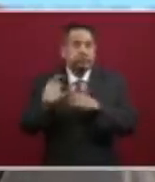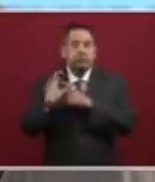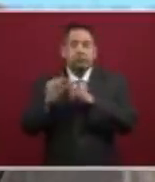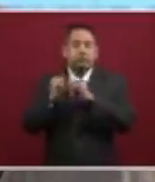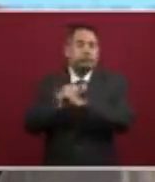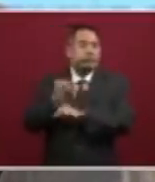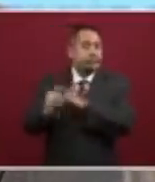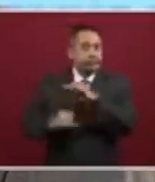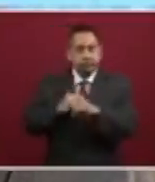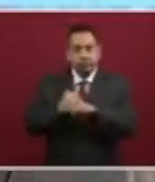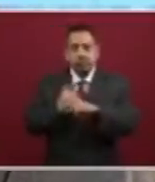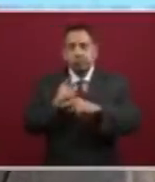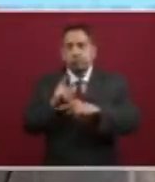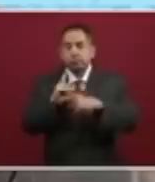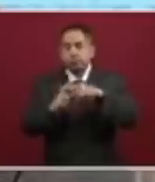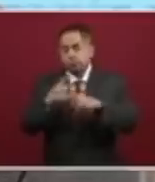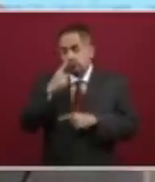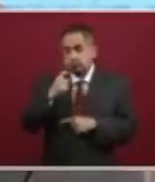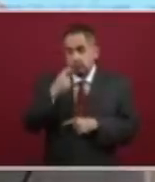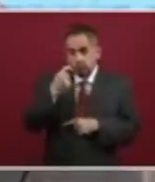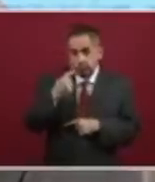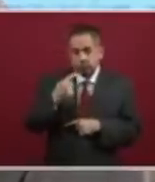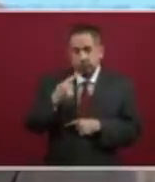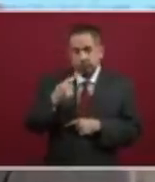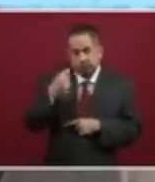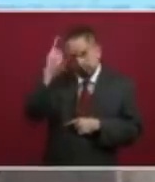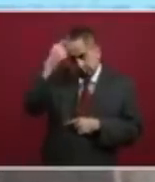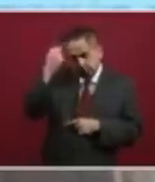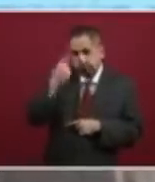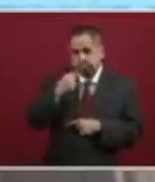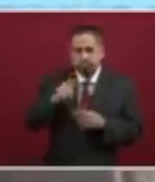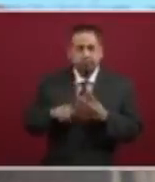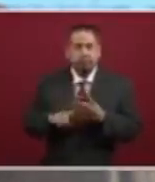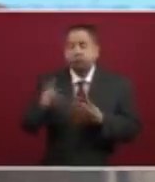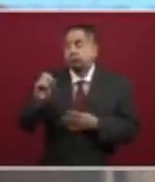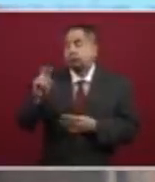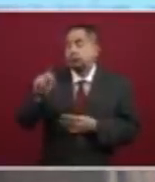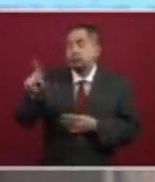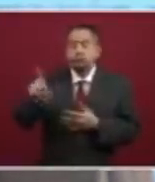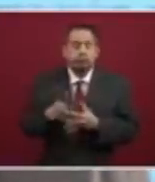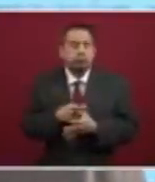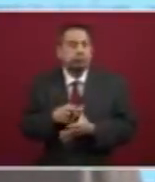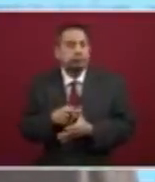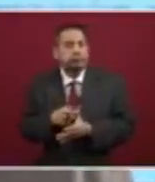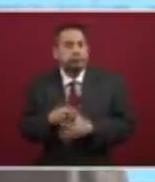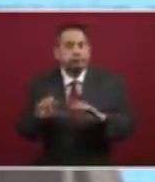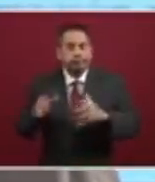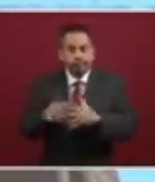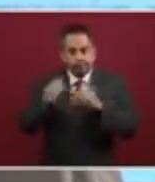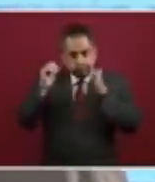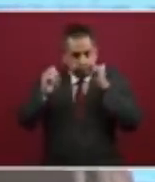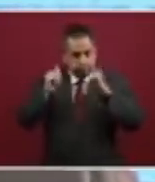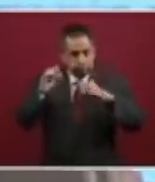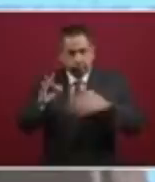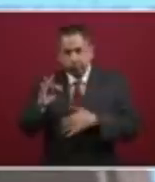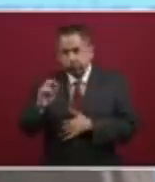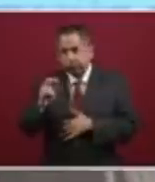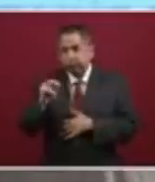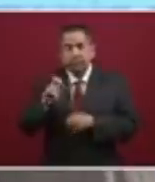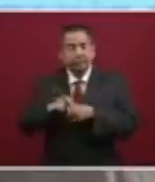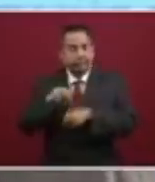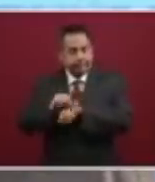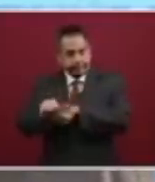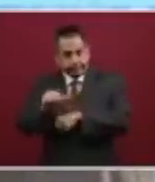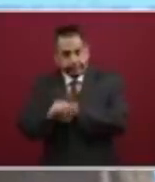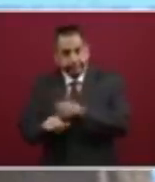Cruz Roja, de las oficinas del Alto Comisionado de Naciones Unidas, el equipo de Antropología Forense de Argentina,